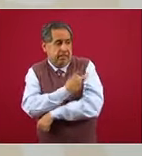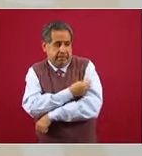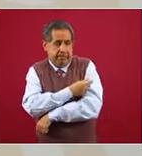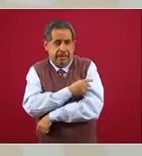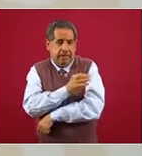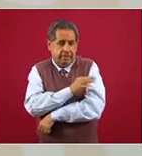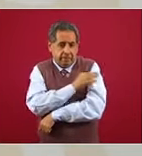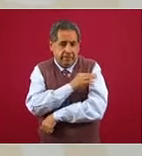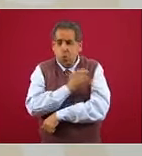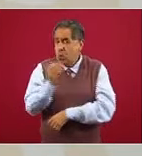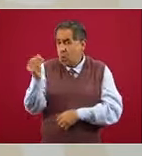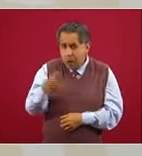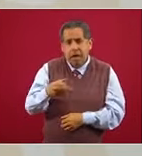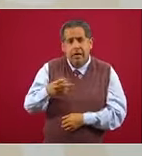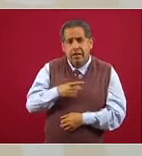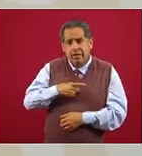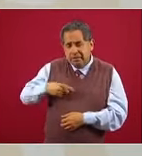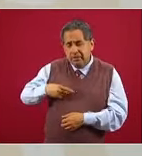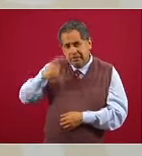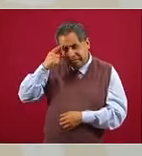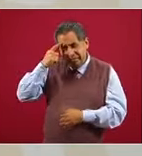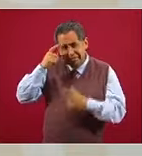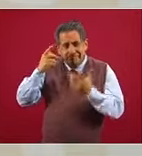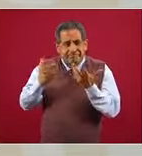vacuna, pues también hay que dejarlo. Yo